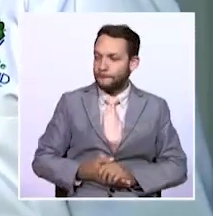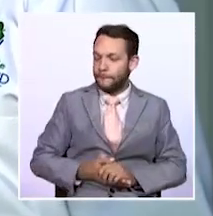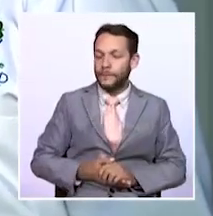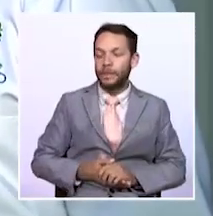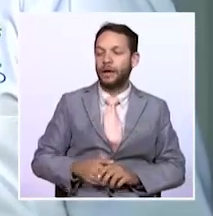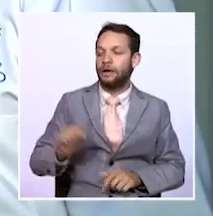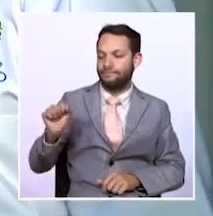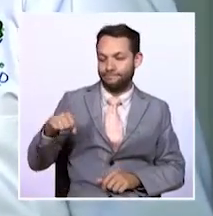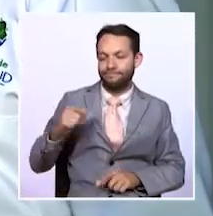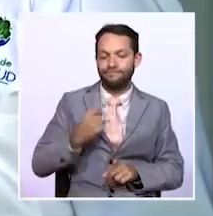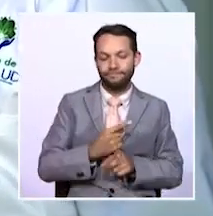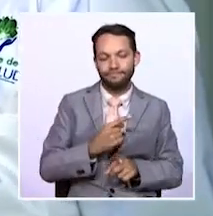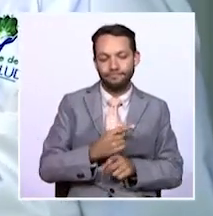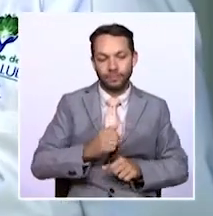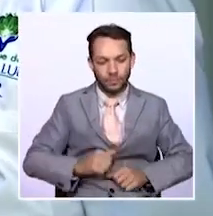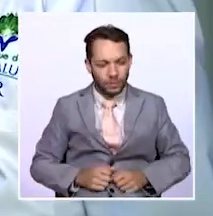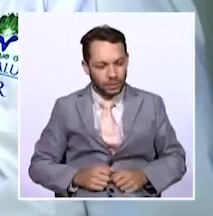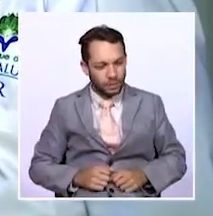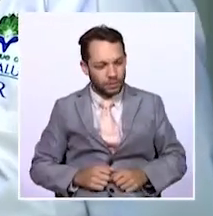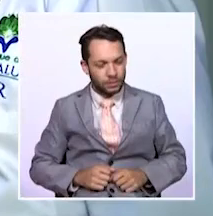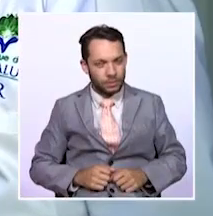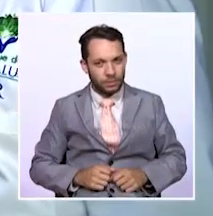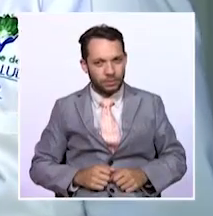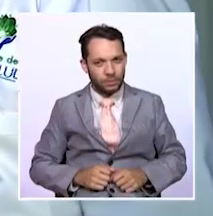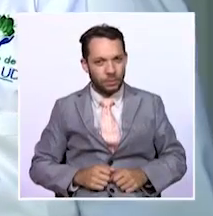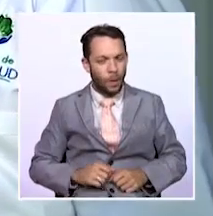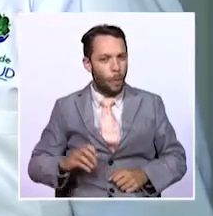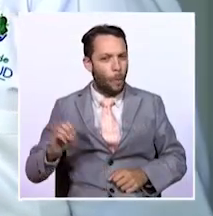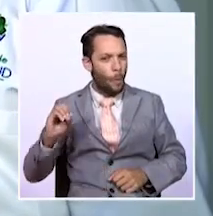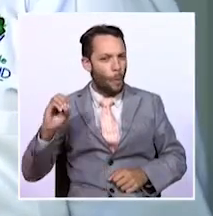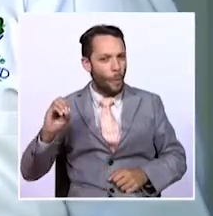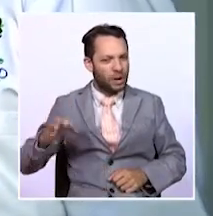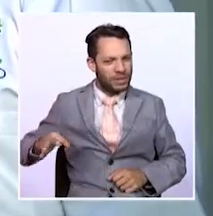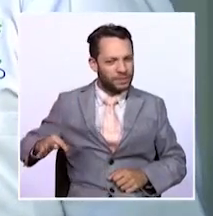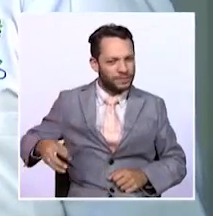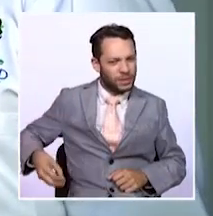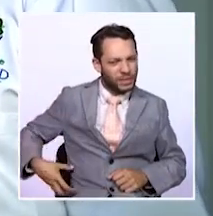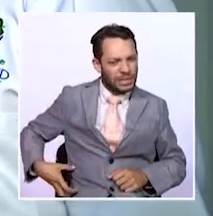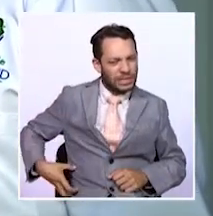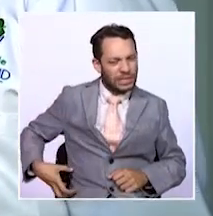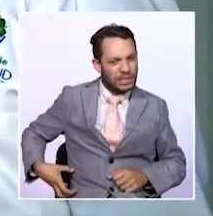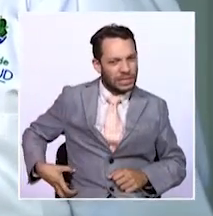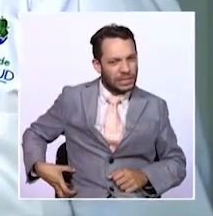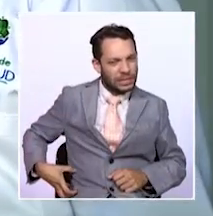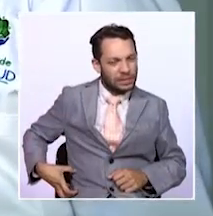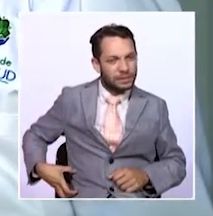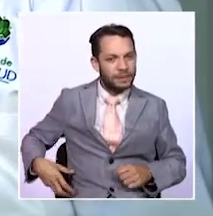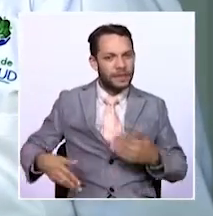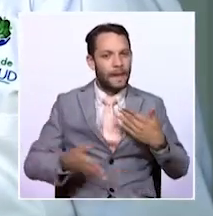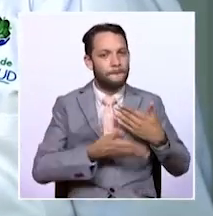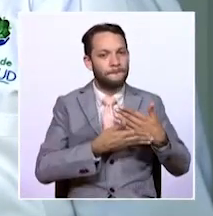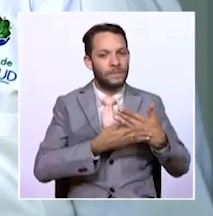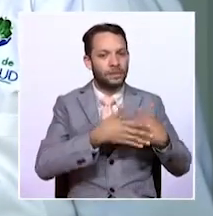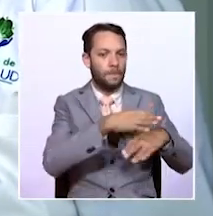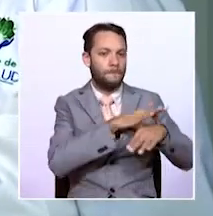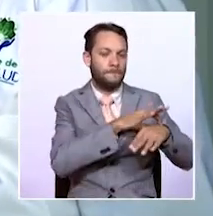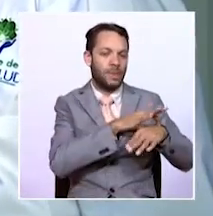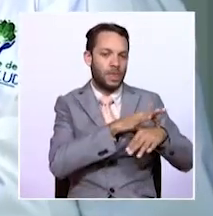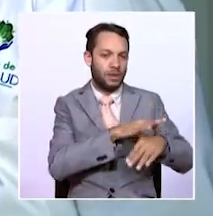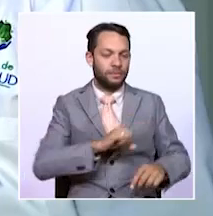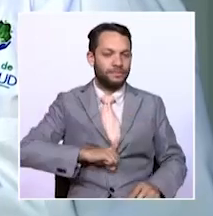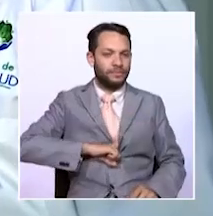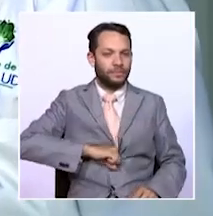Sí, en realidad los cálculos renales, la mayoría de las veces que el médico manda una ecografía es cuando